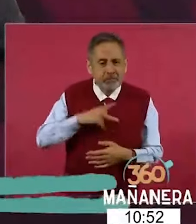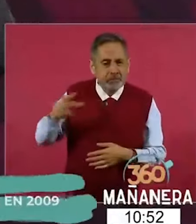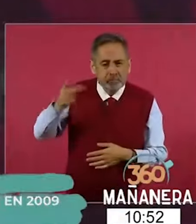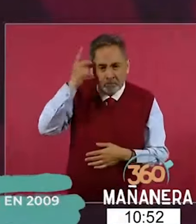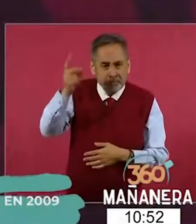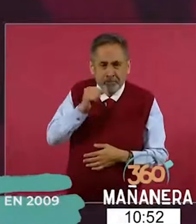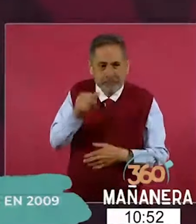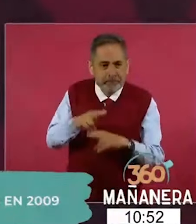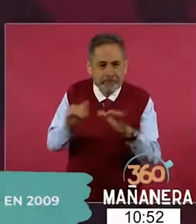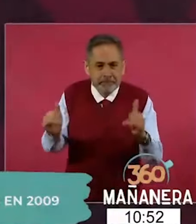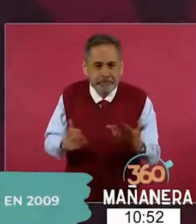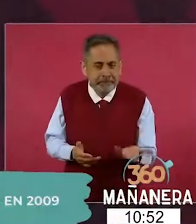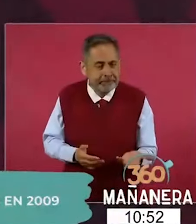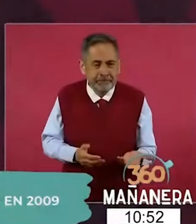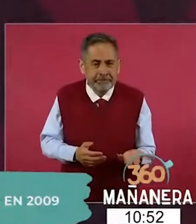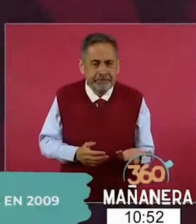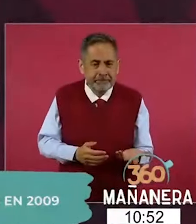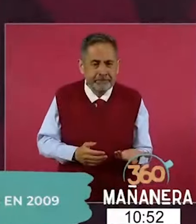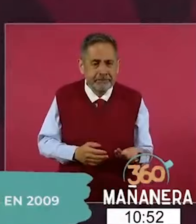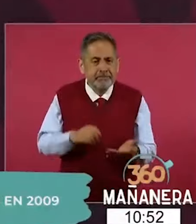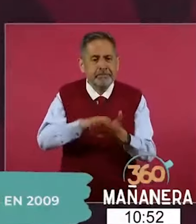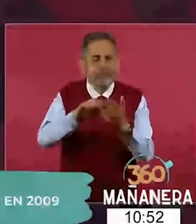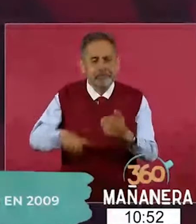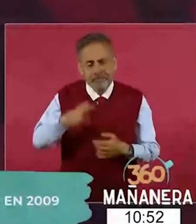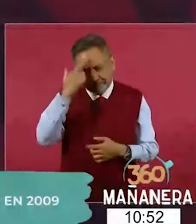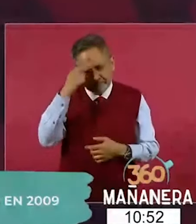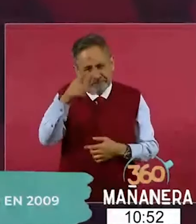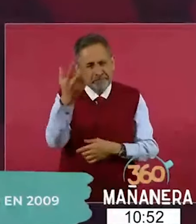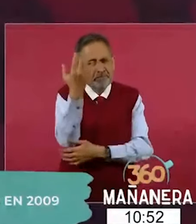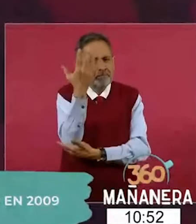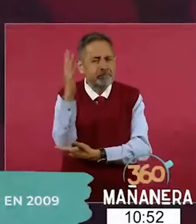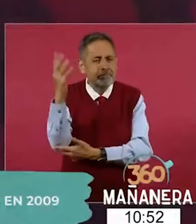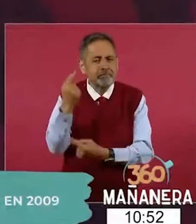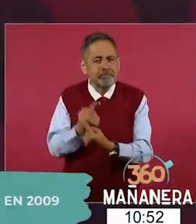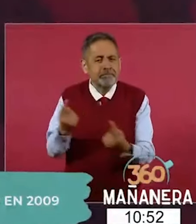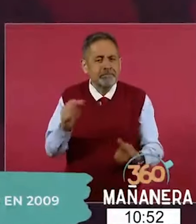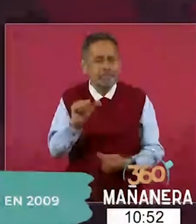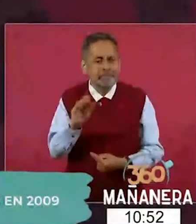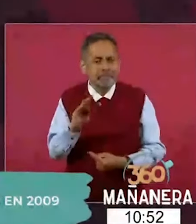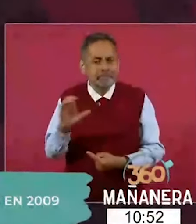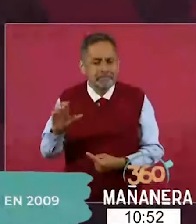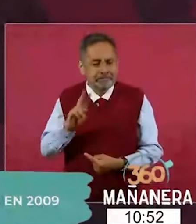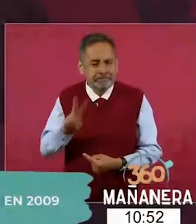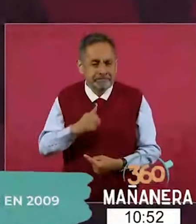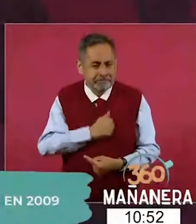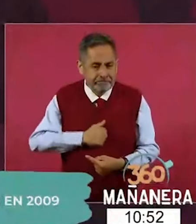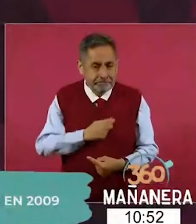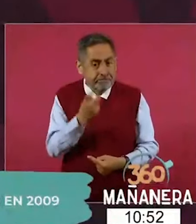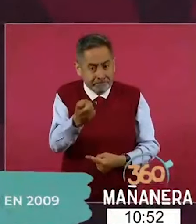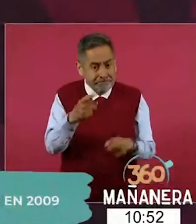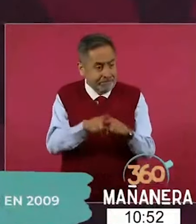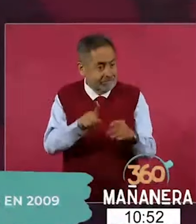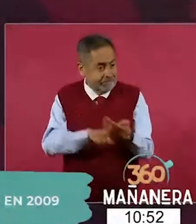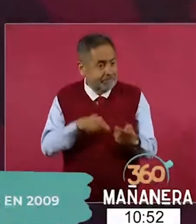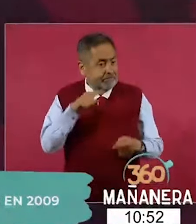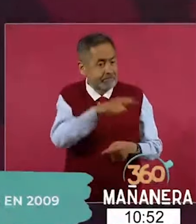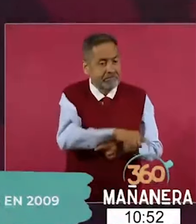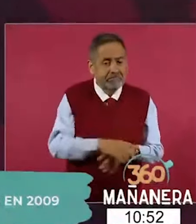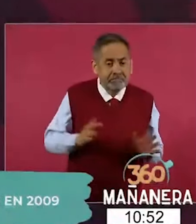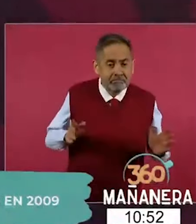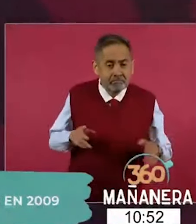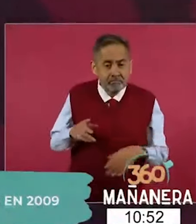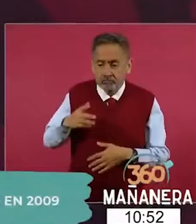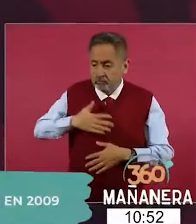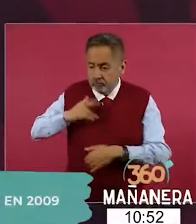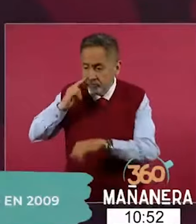La desgracia de la guardería ABC fue producto de eso,